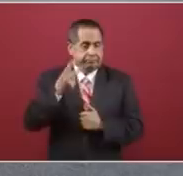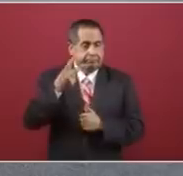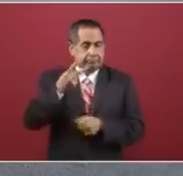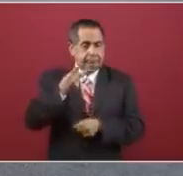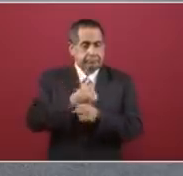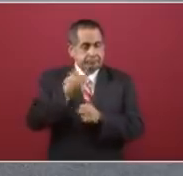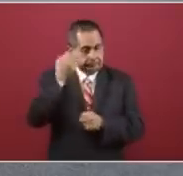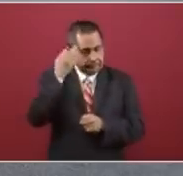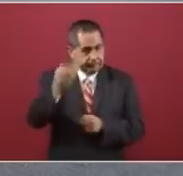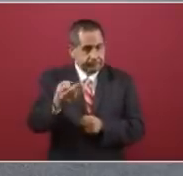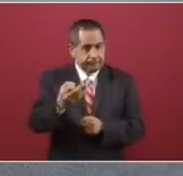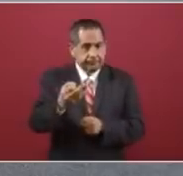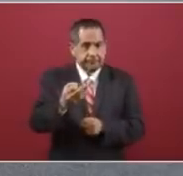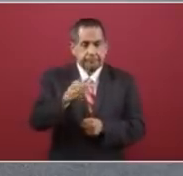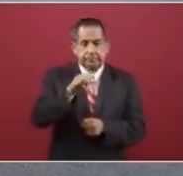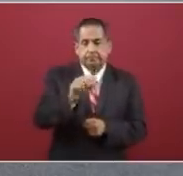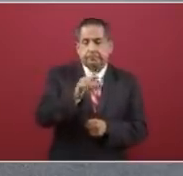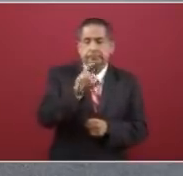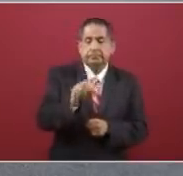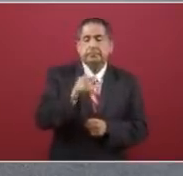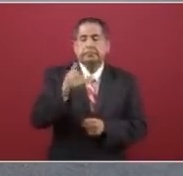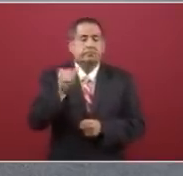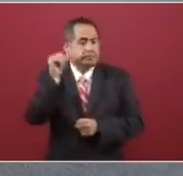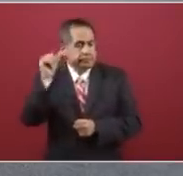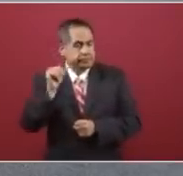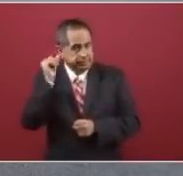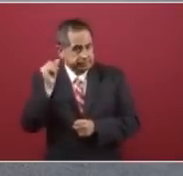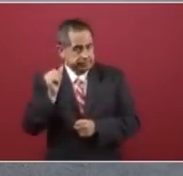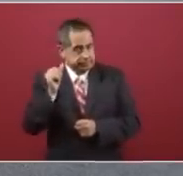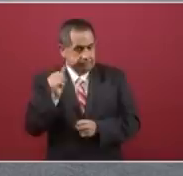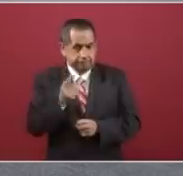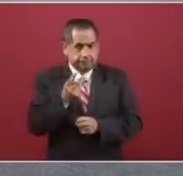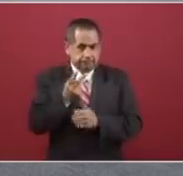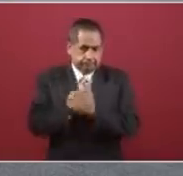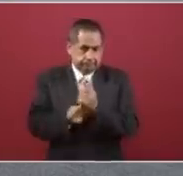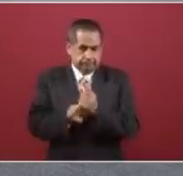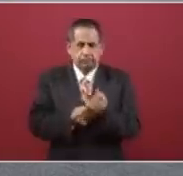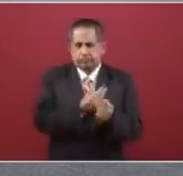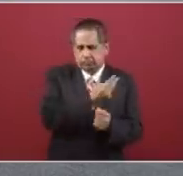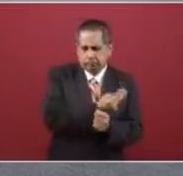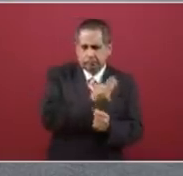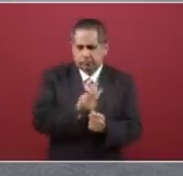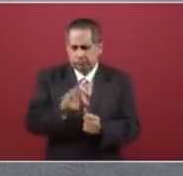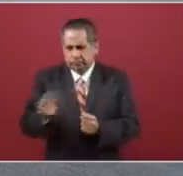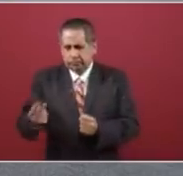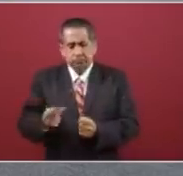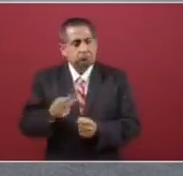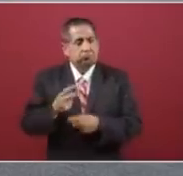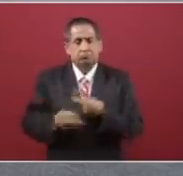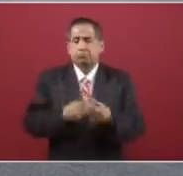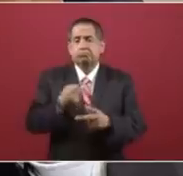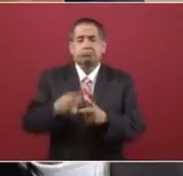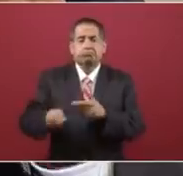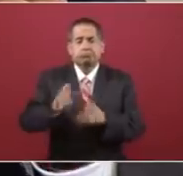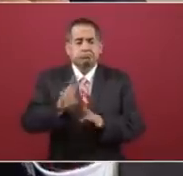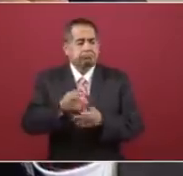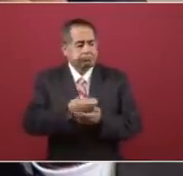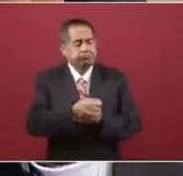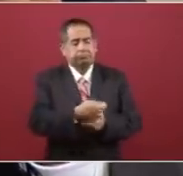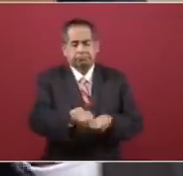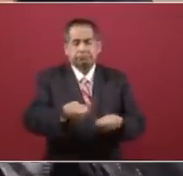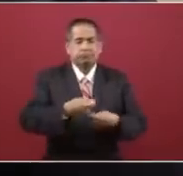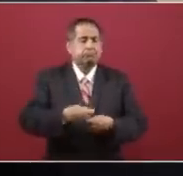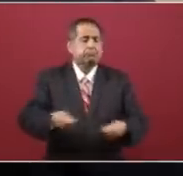bimestre que es eh marzo y abril que ya vamos a empezar a dispersarlo.